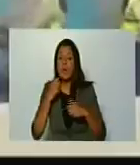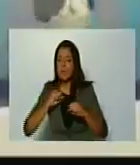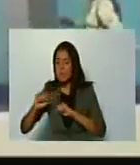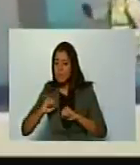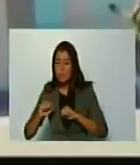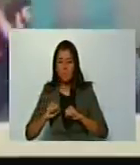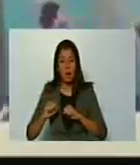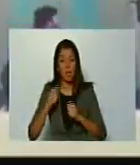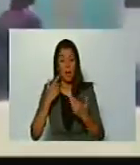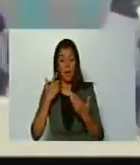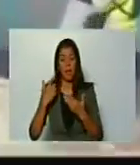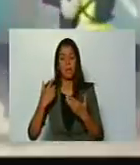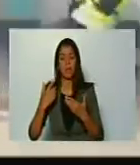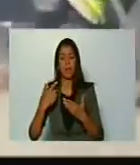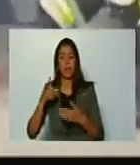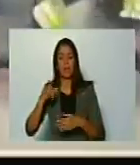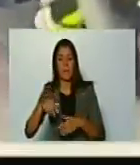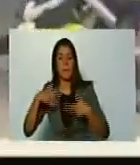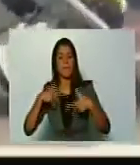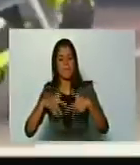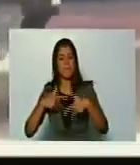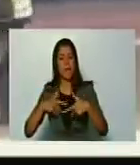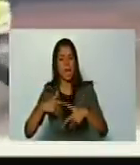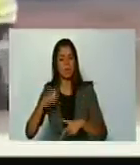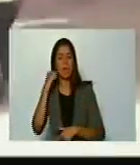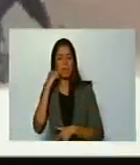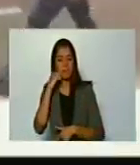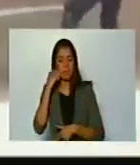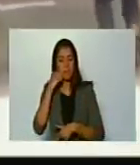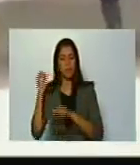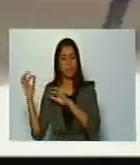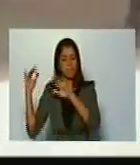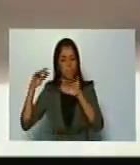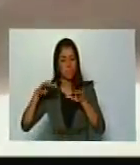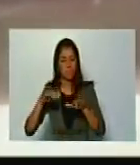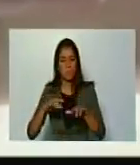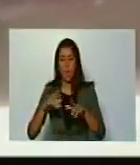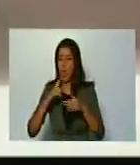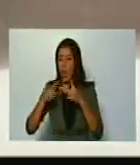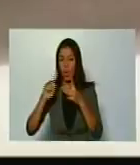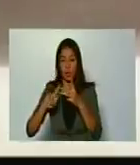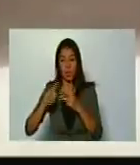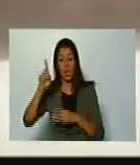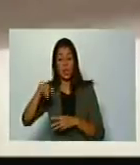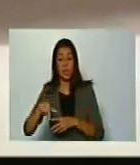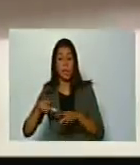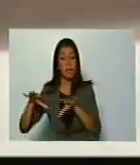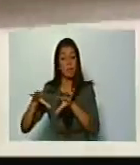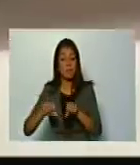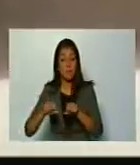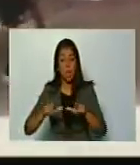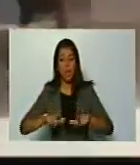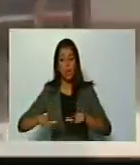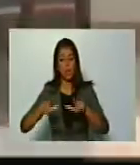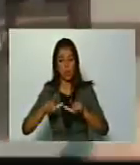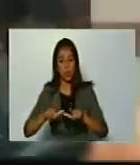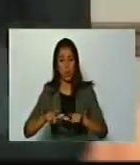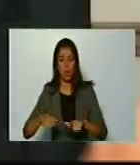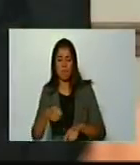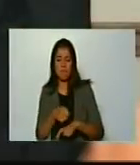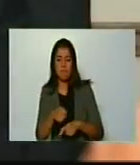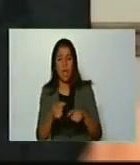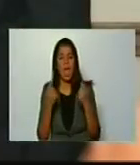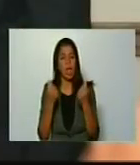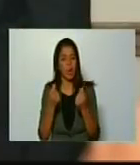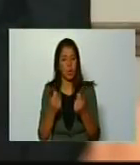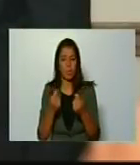movilizaciones, implica marchas, concentraciones, implica actos simbólicos, implica tomas, implica boicots económicos. Hay una